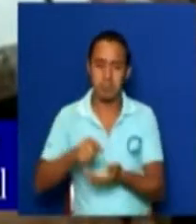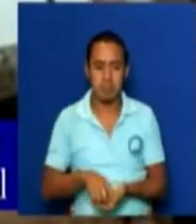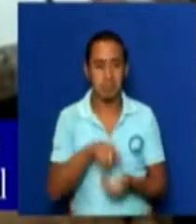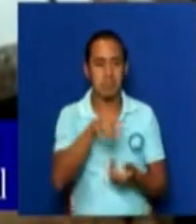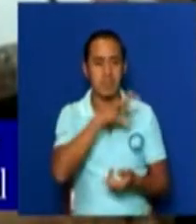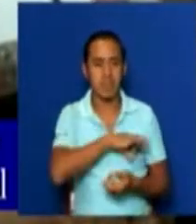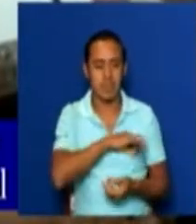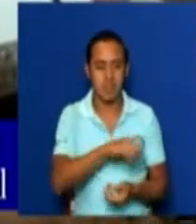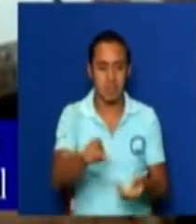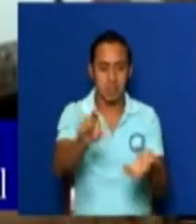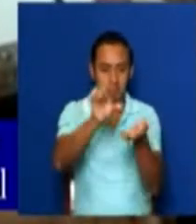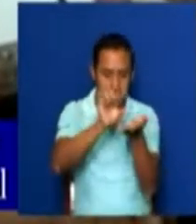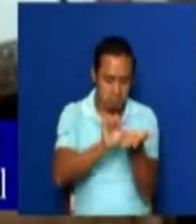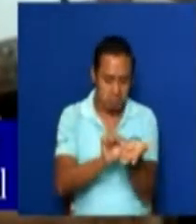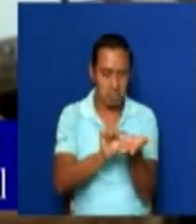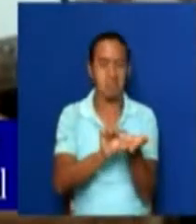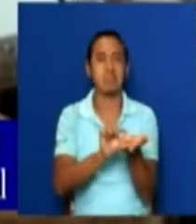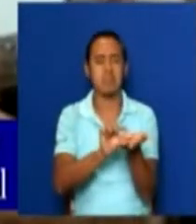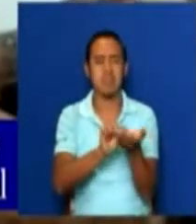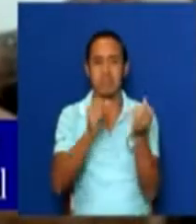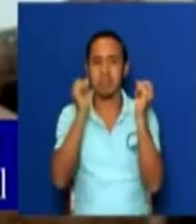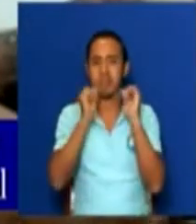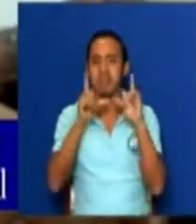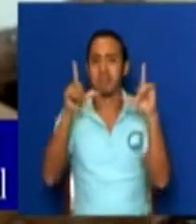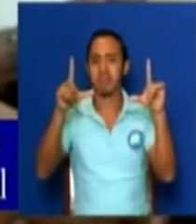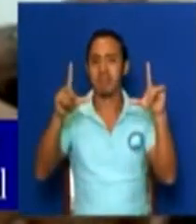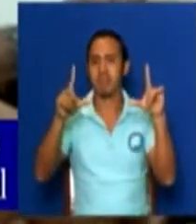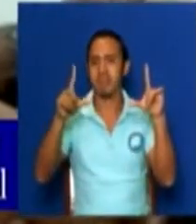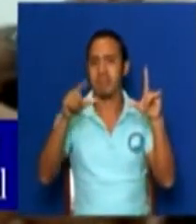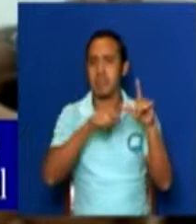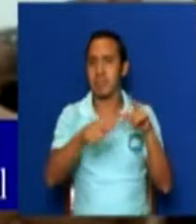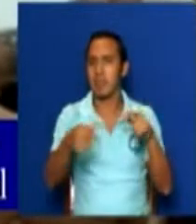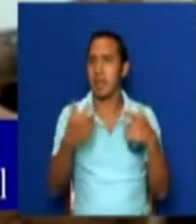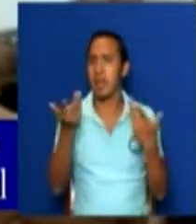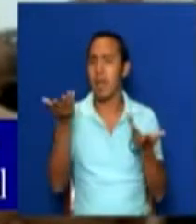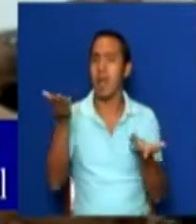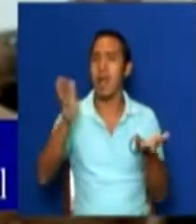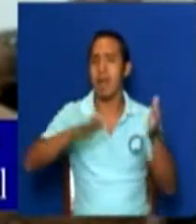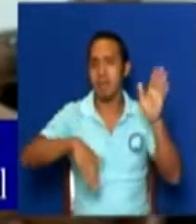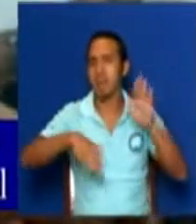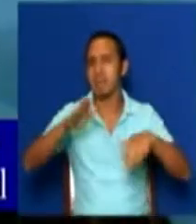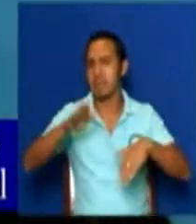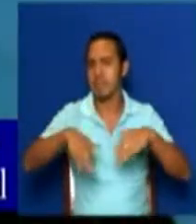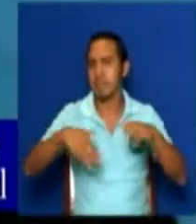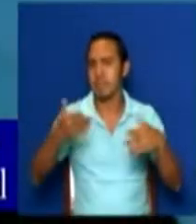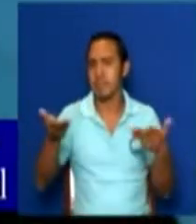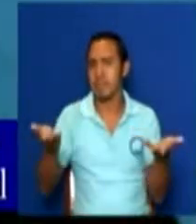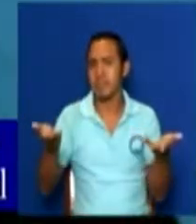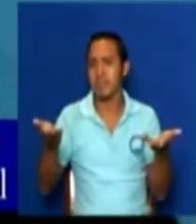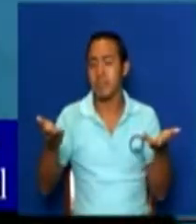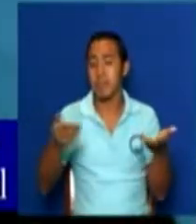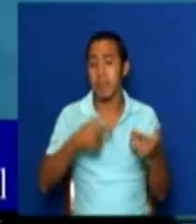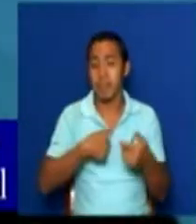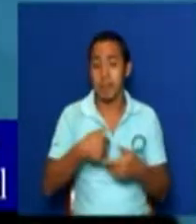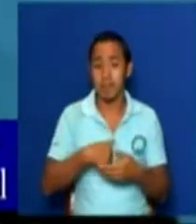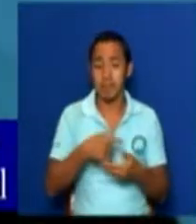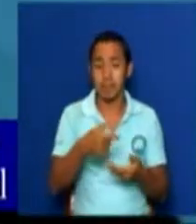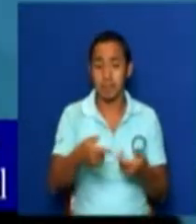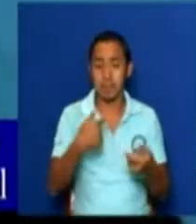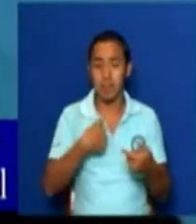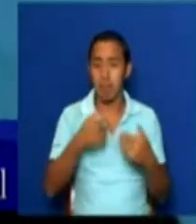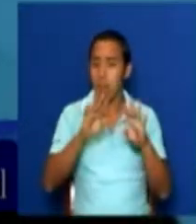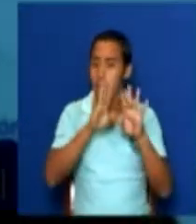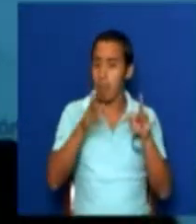y encontró, le entregaron menos billetes. Aquí podemos a veces ver reflejado que a veces a nosotras no nos dan hora